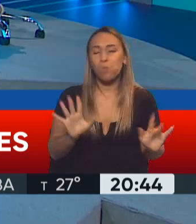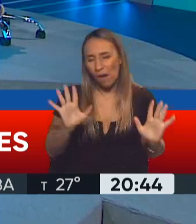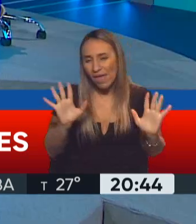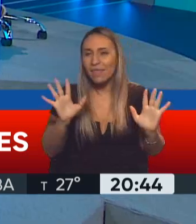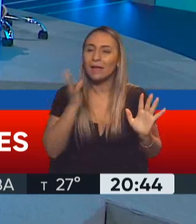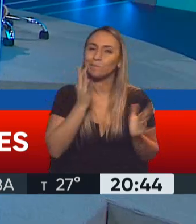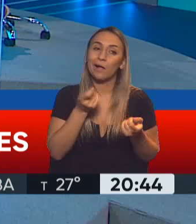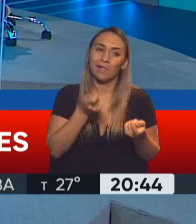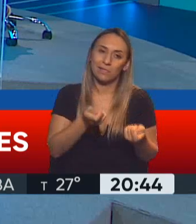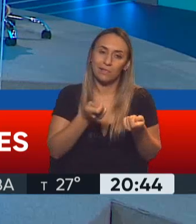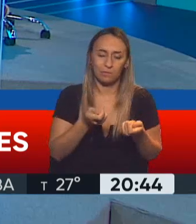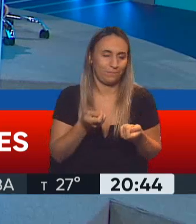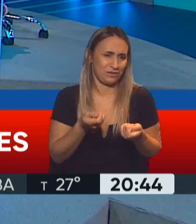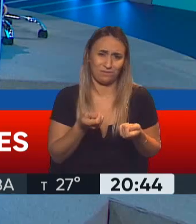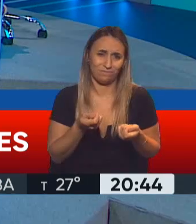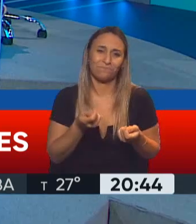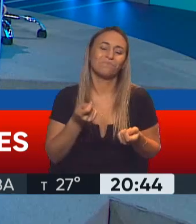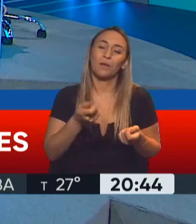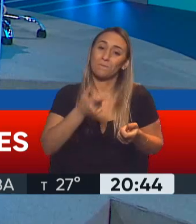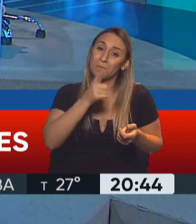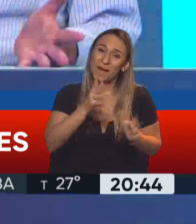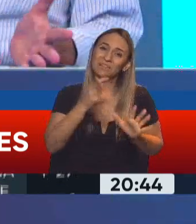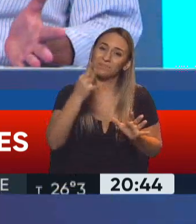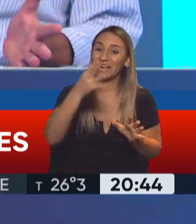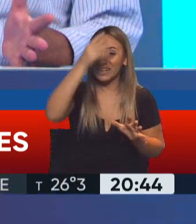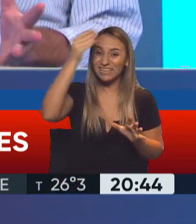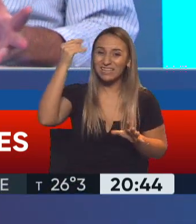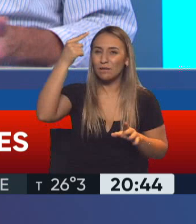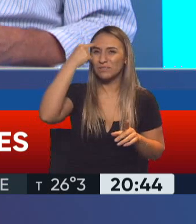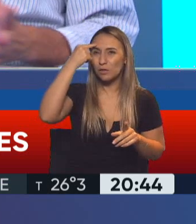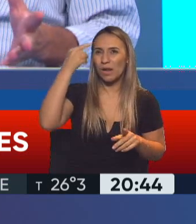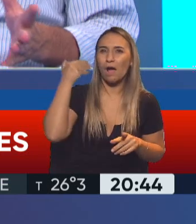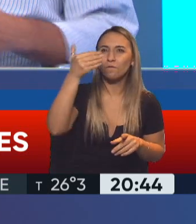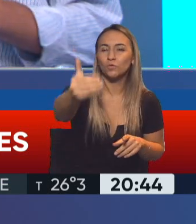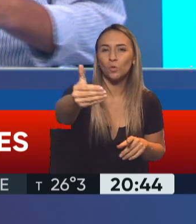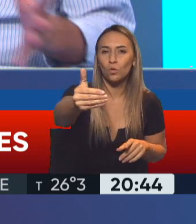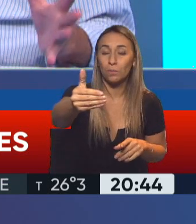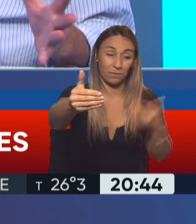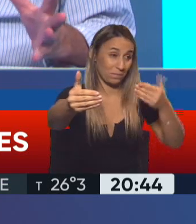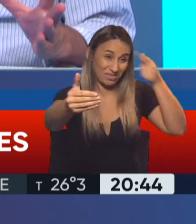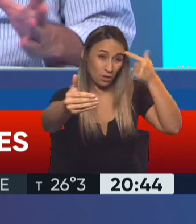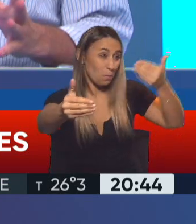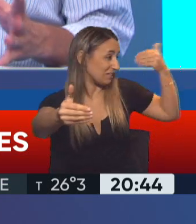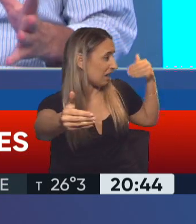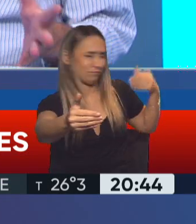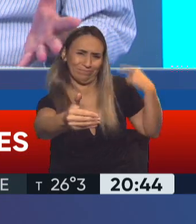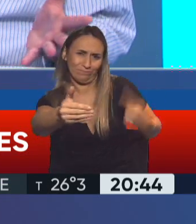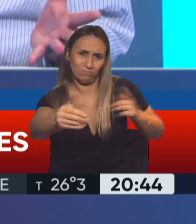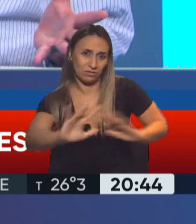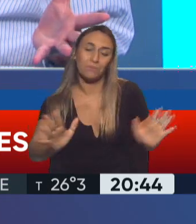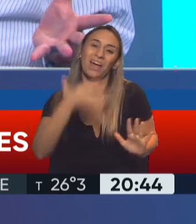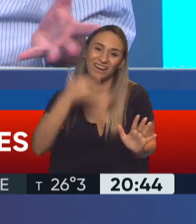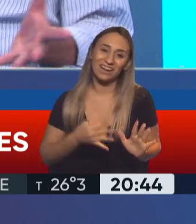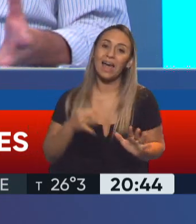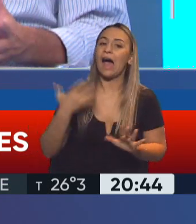la declaración de cristian sobre todo también más para adelante por ahí retroactivamente es difícil porque el marco legal se les habilitó para que hicieran esas